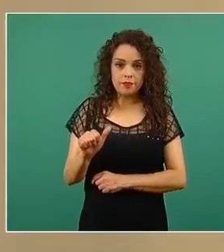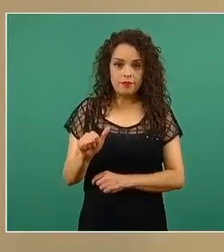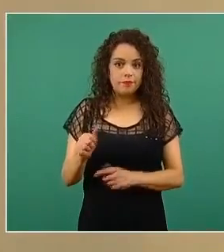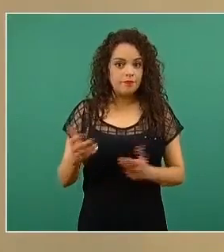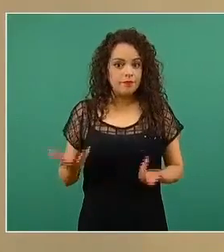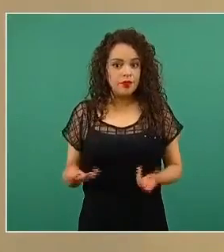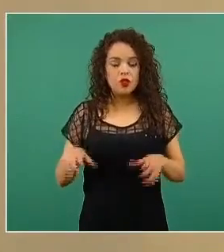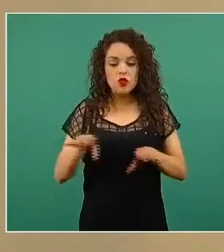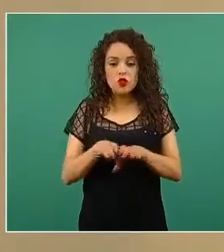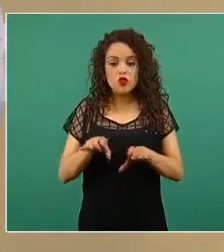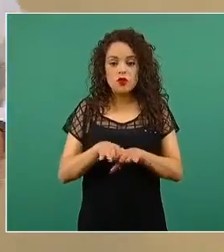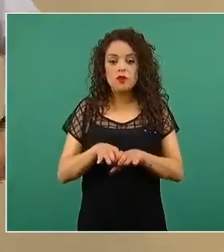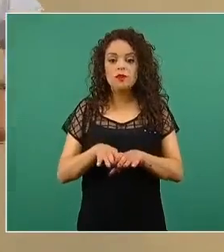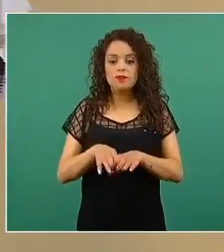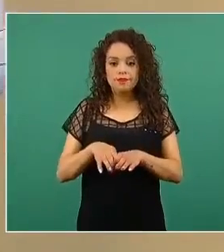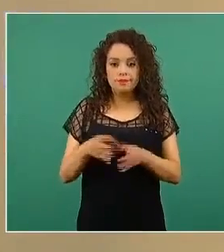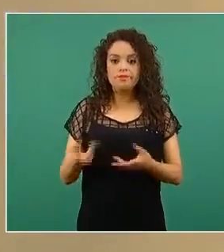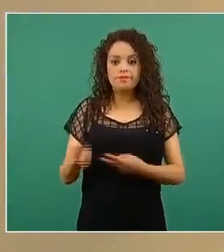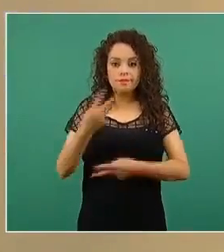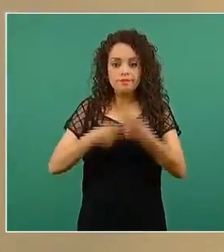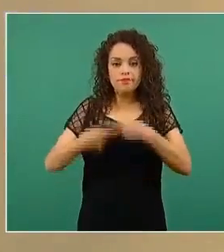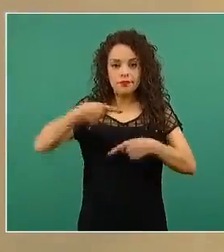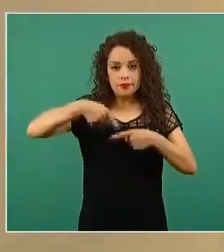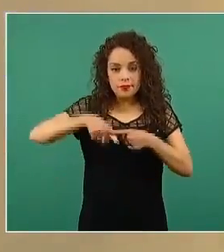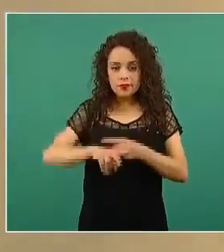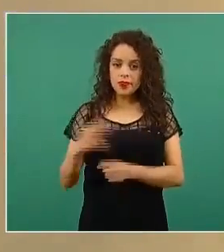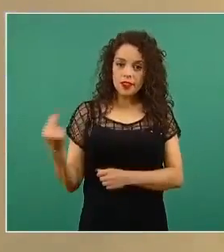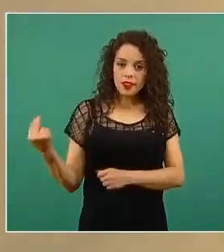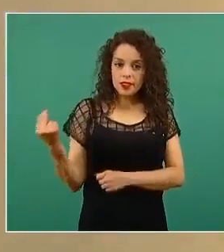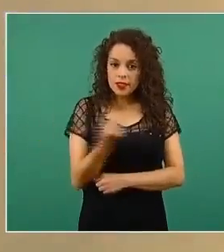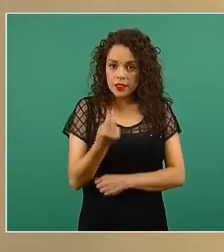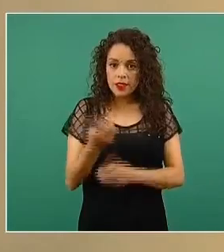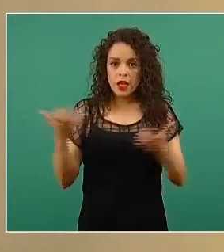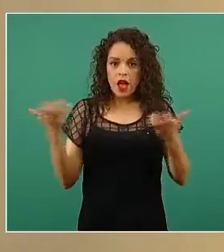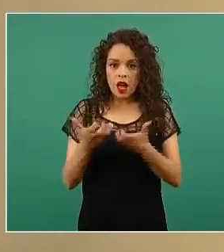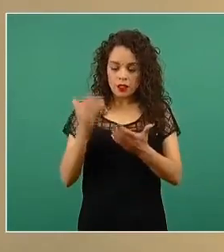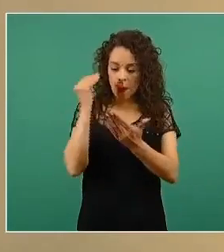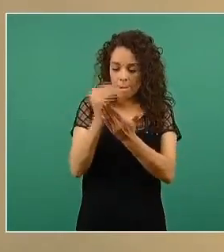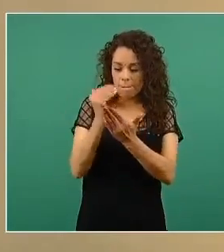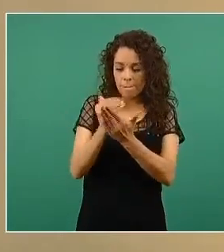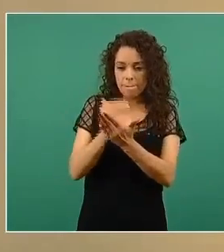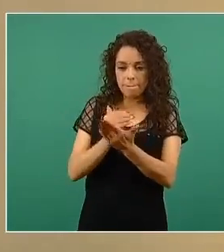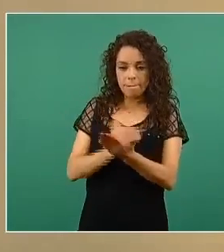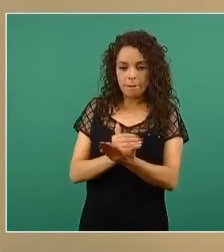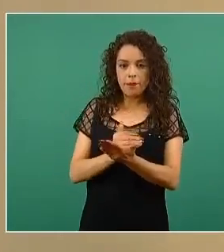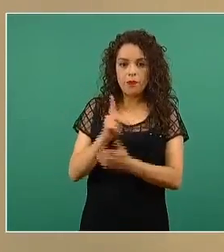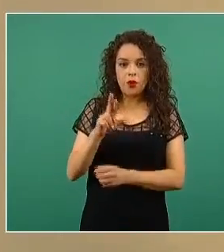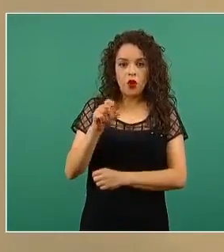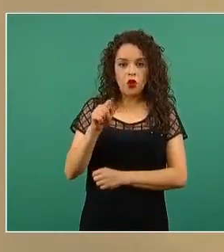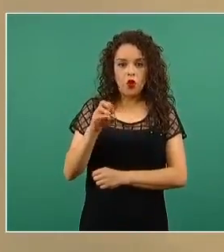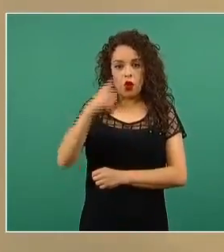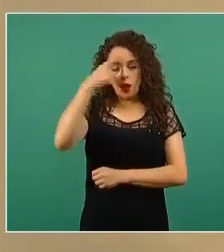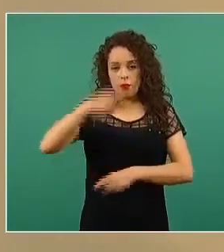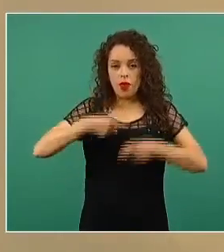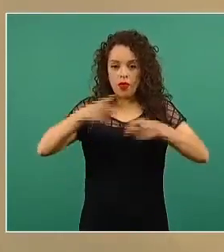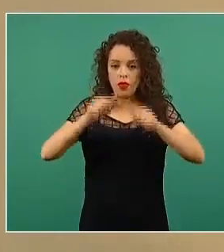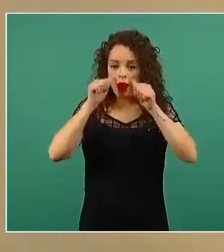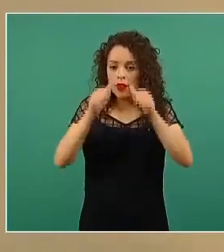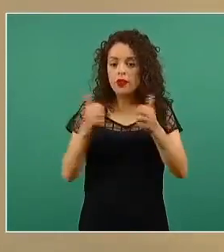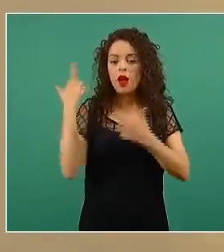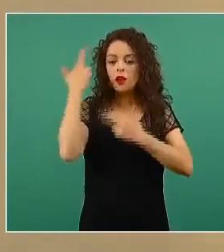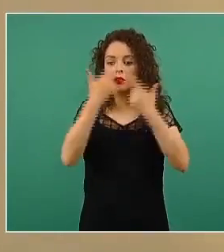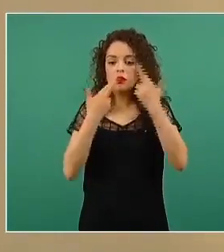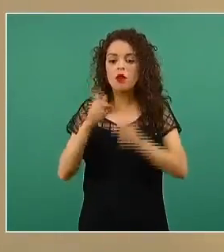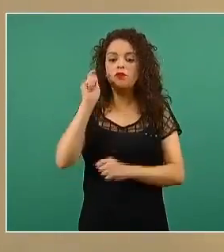se surge la necesidad de ir diseñando protocolos de atención, análisis de evidencia